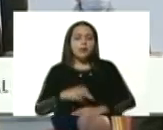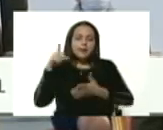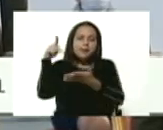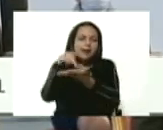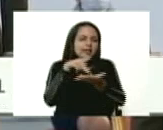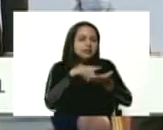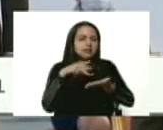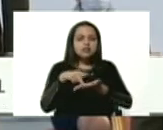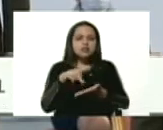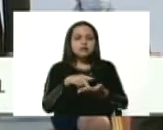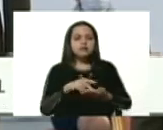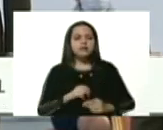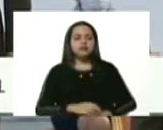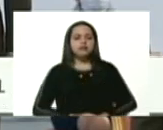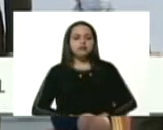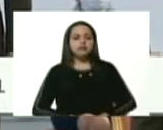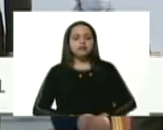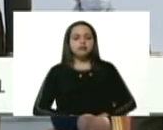involucre